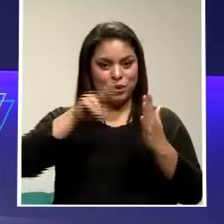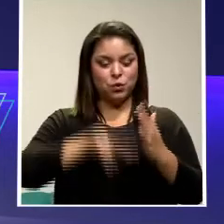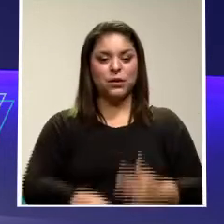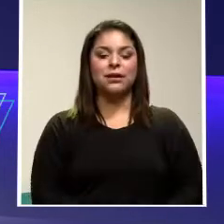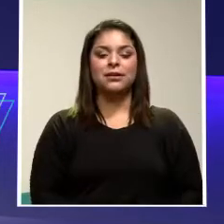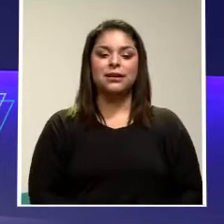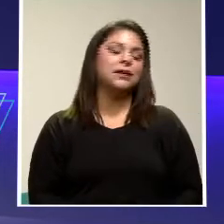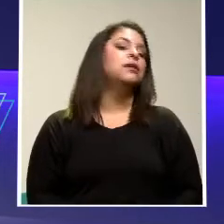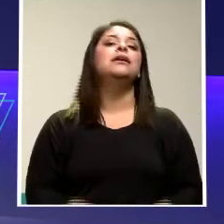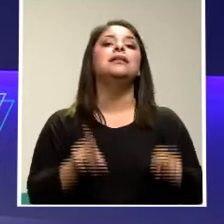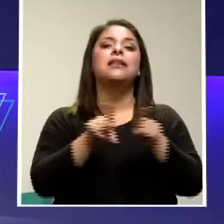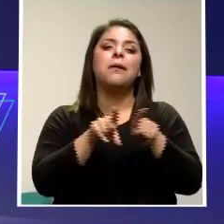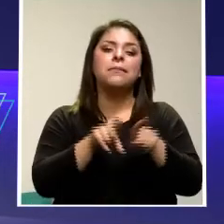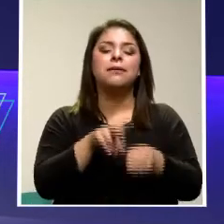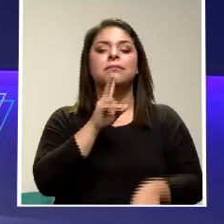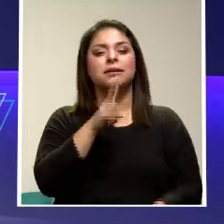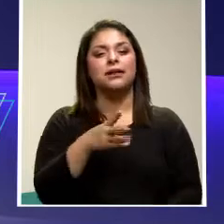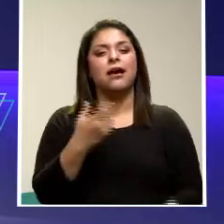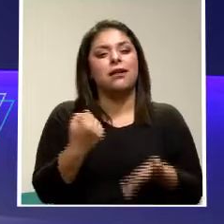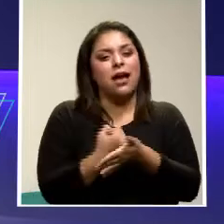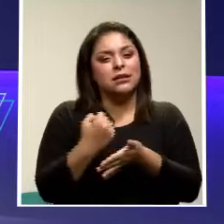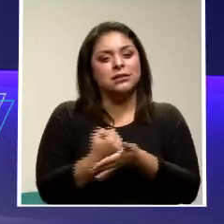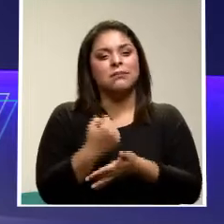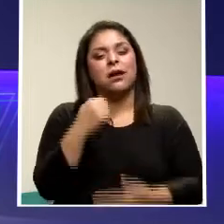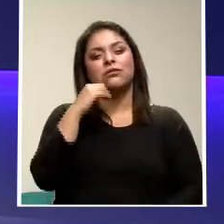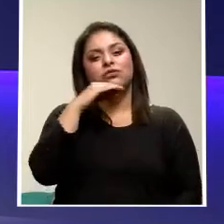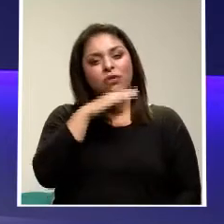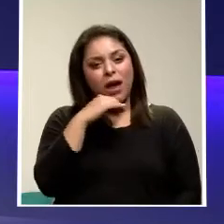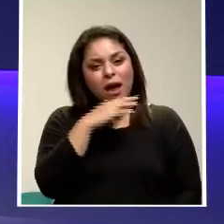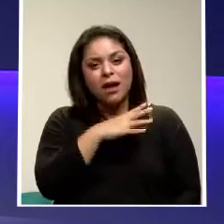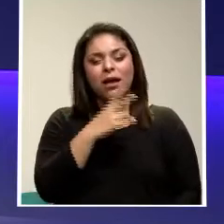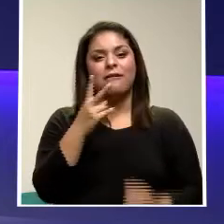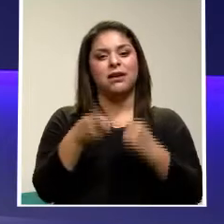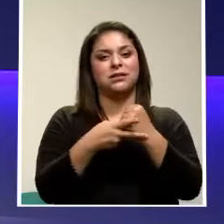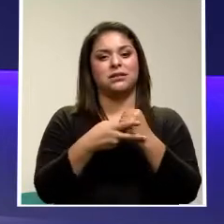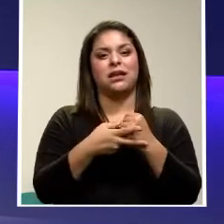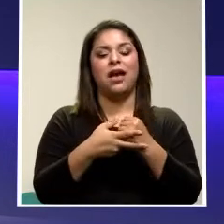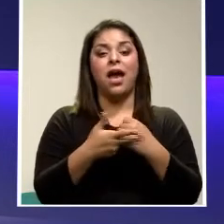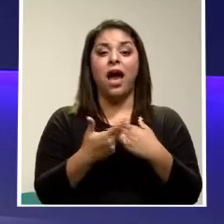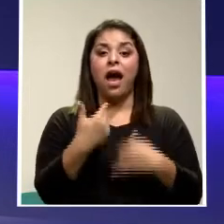de paso que desgraciadamente rara vez tiene espacios en